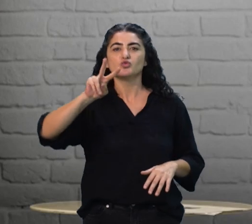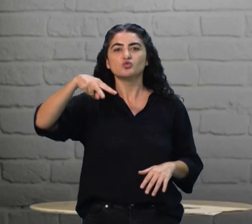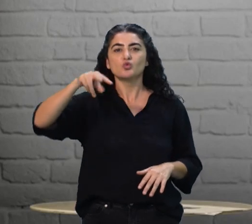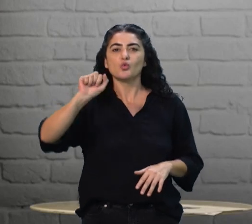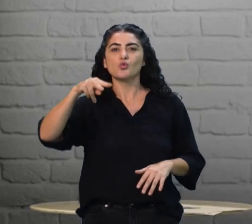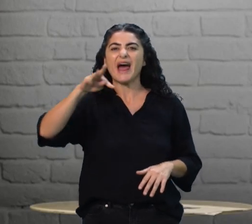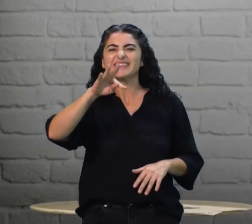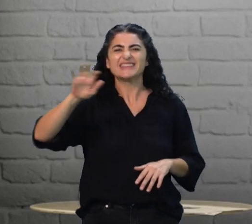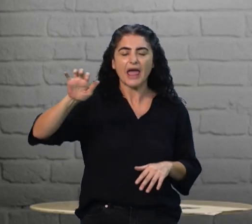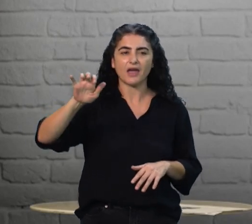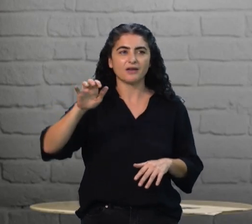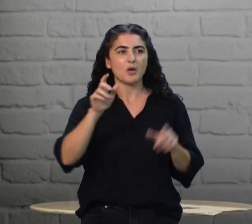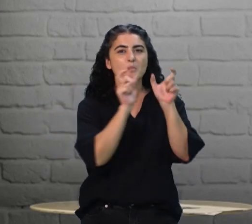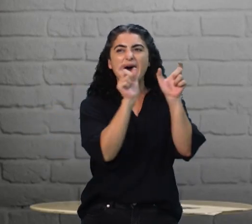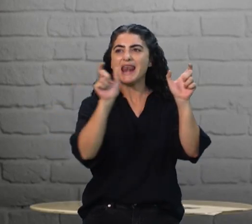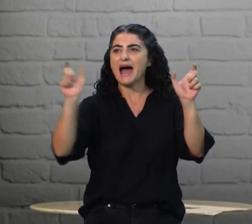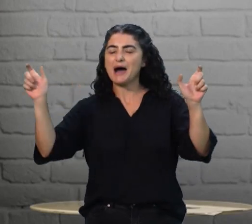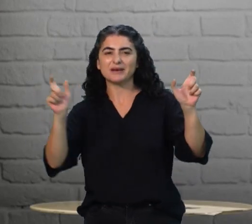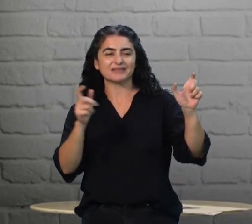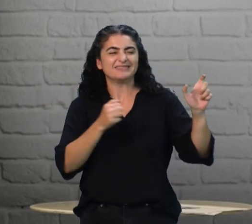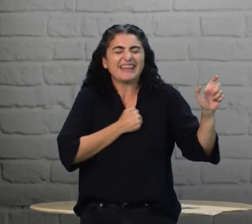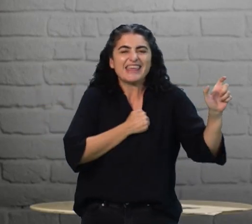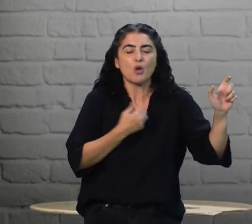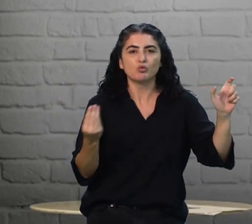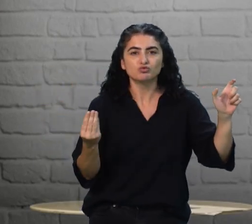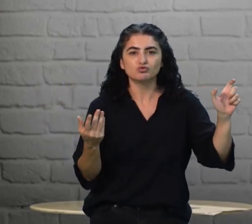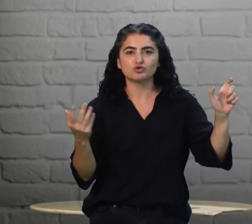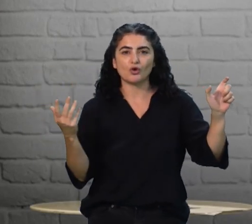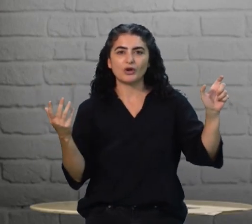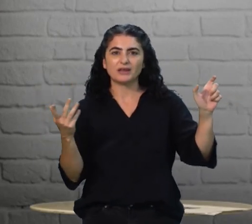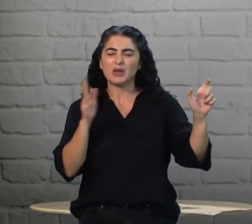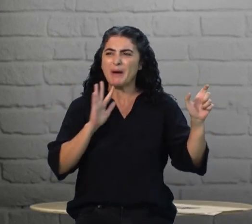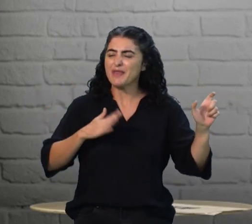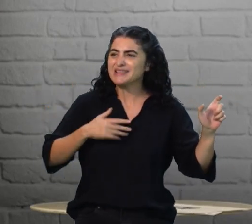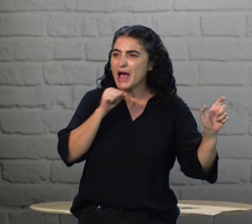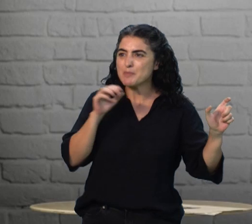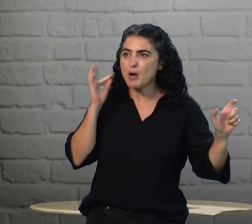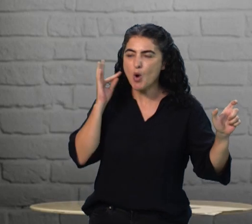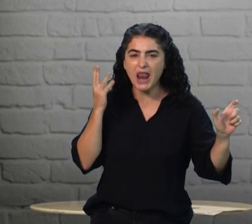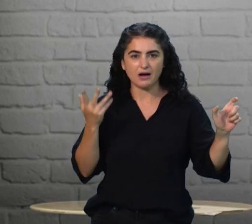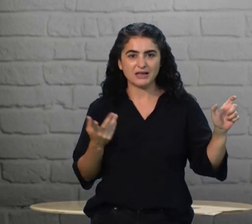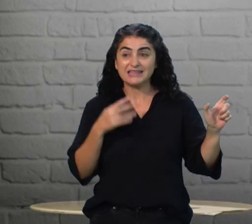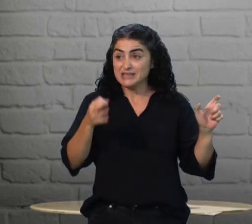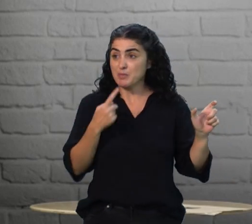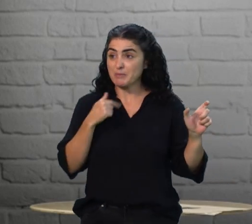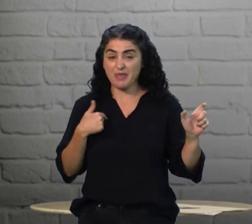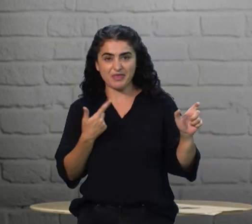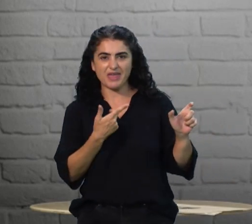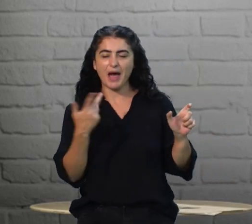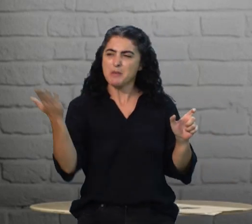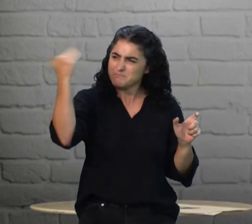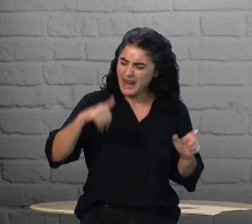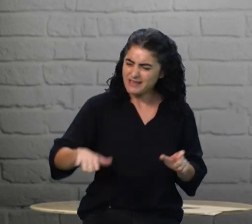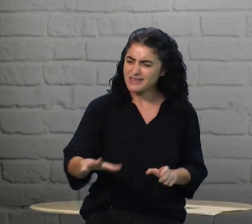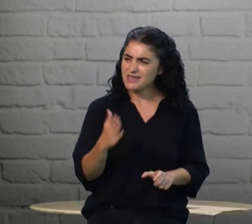que no sé que que te quiero mucho que que te pareces a mi abuela que siempre me decía ay Ven aquí morrete